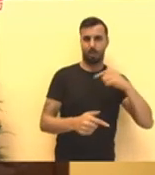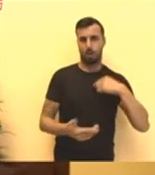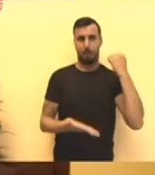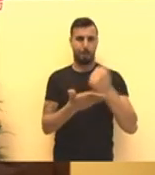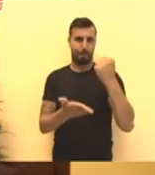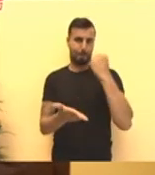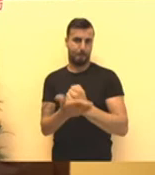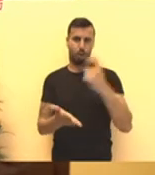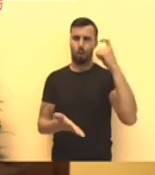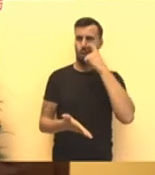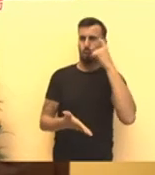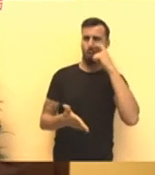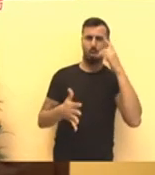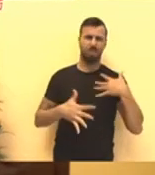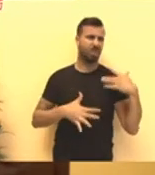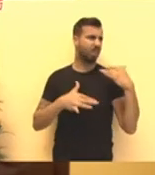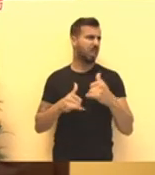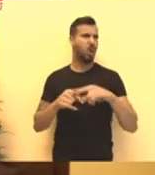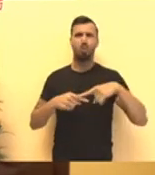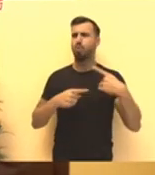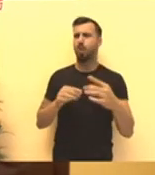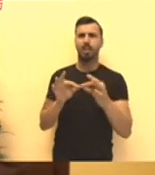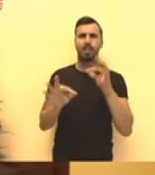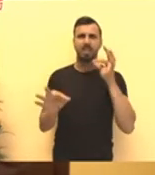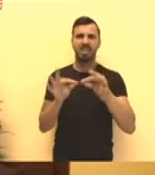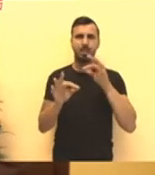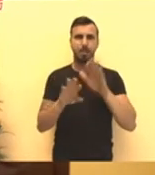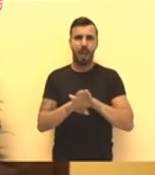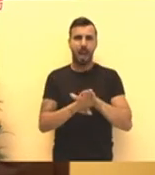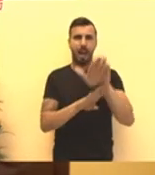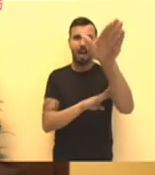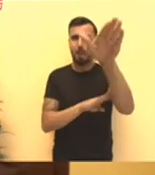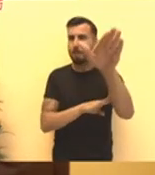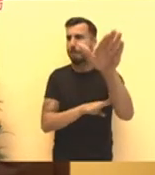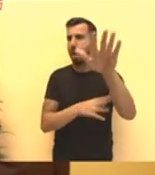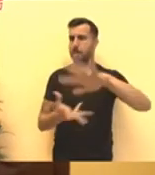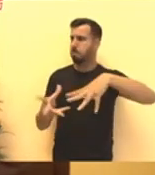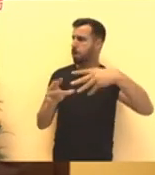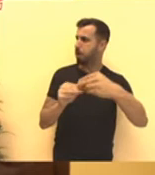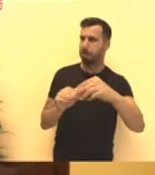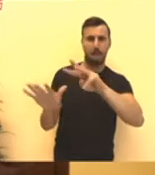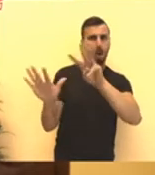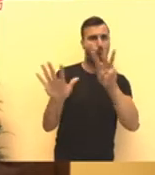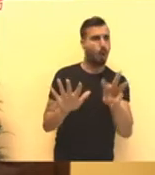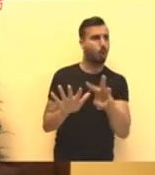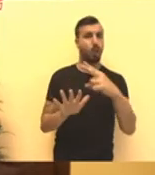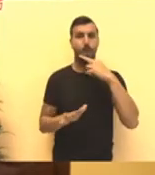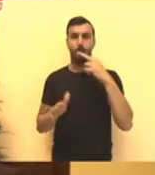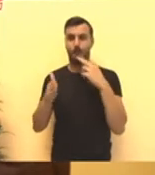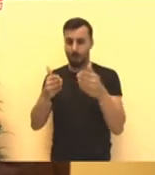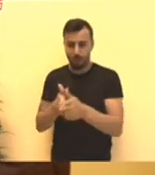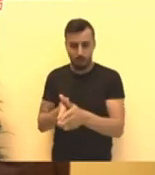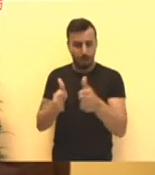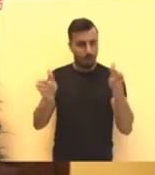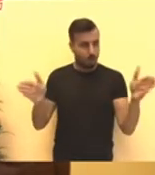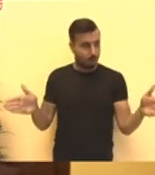septiembre, habían en el instituto hecho rampa por todos lados, habían hecho un baño, y nada más entrar a la clase, 2